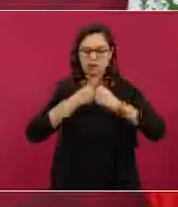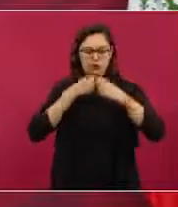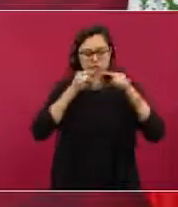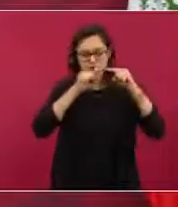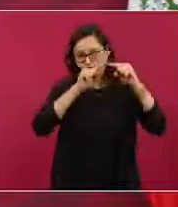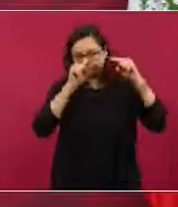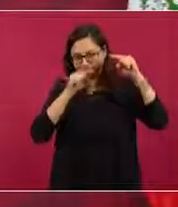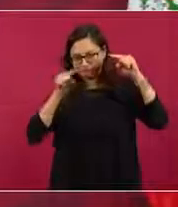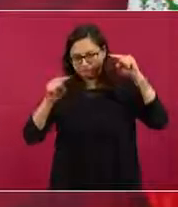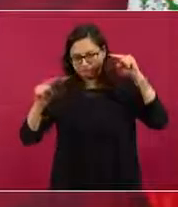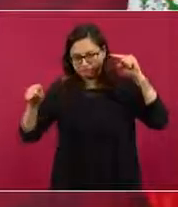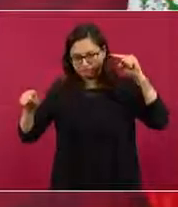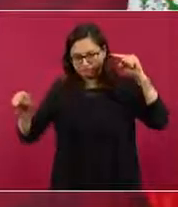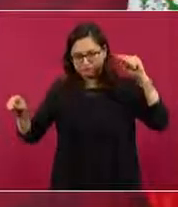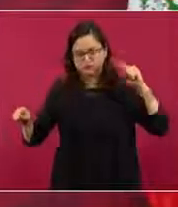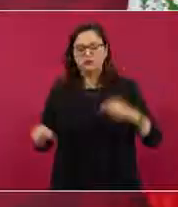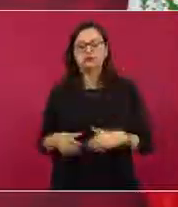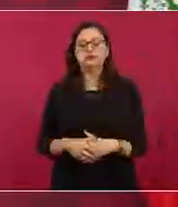frontera.